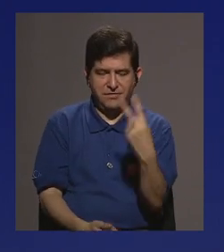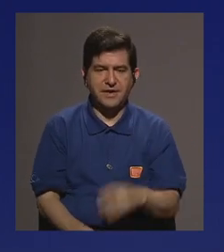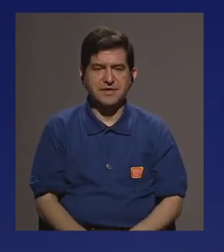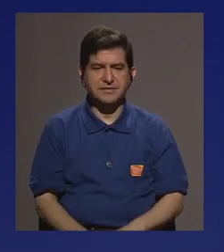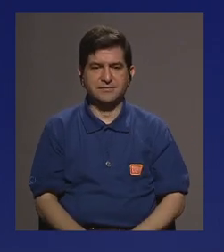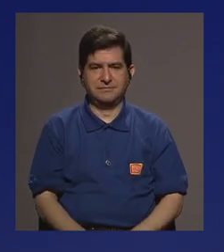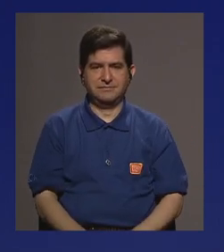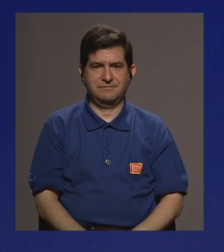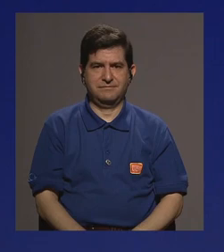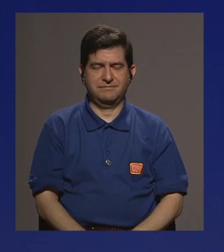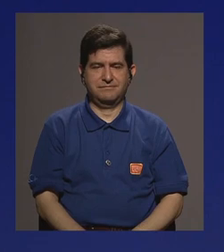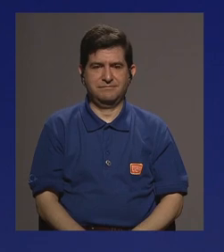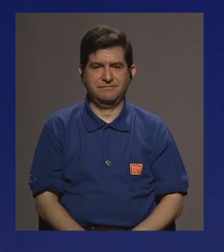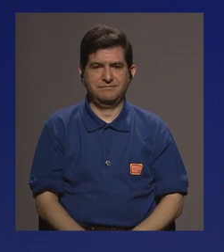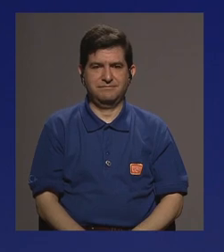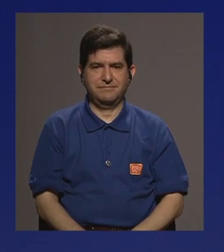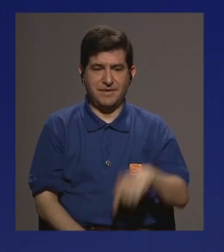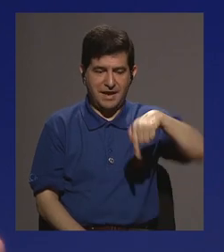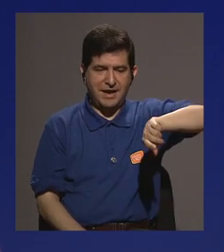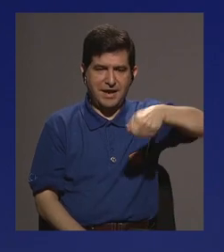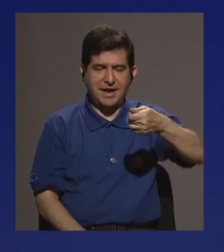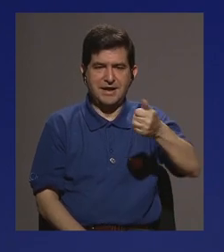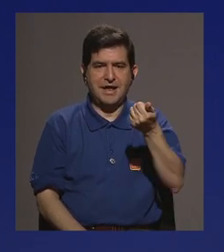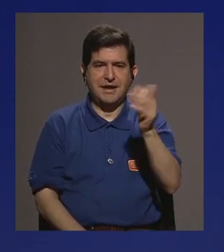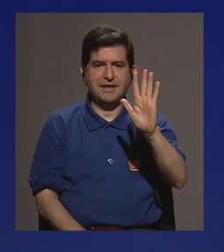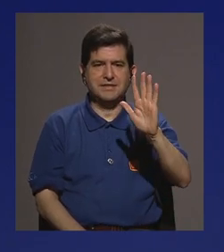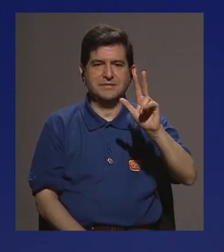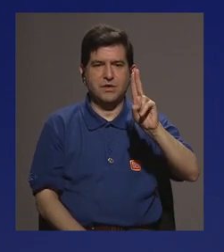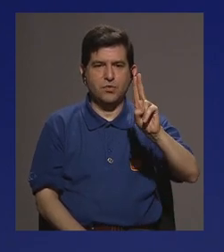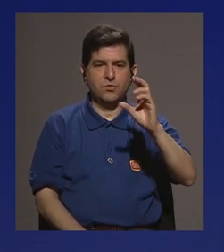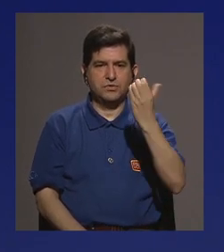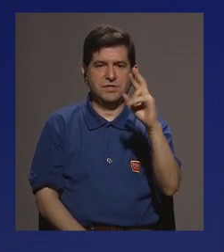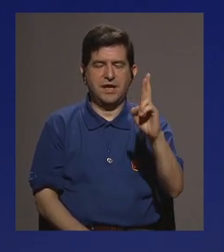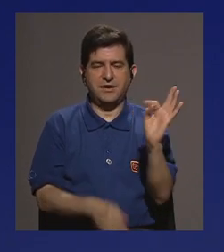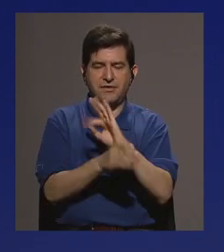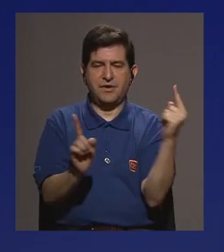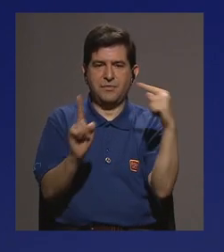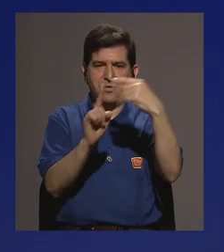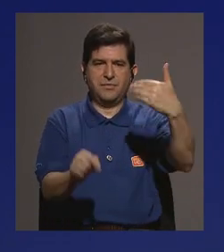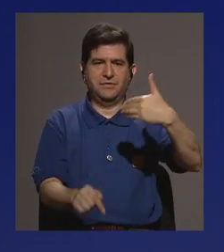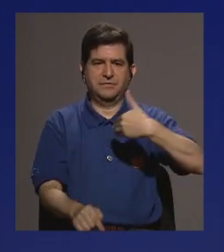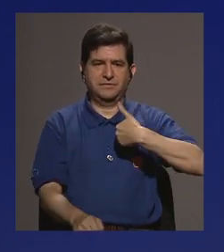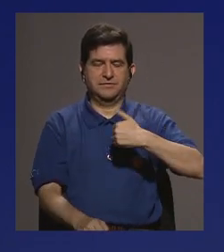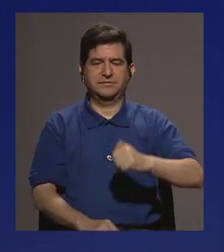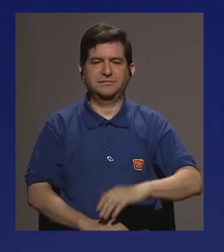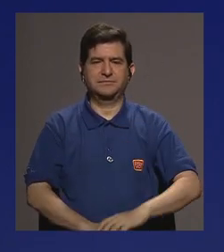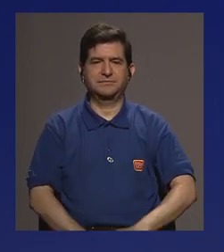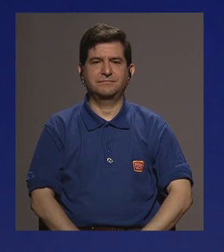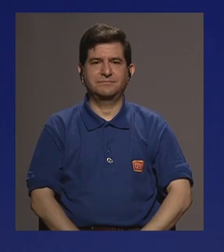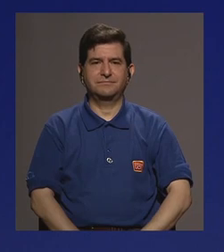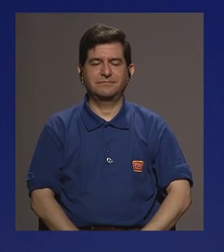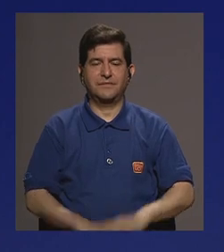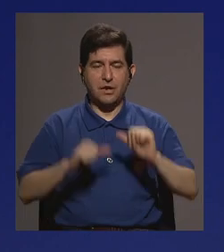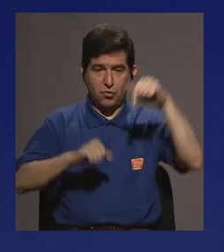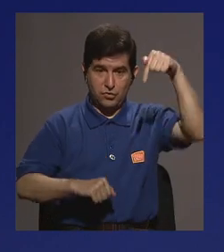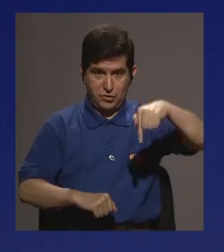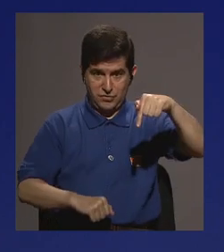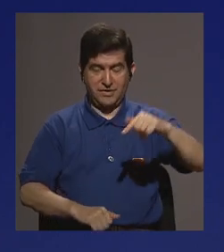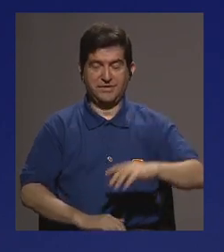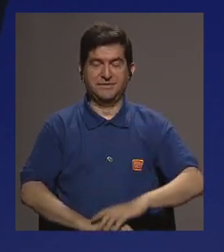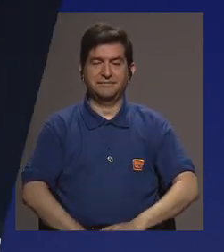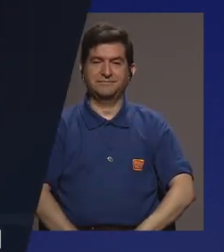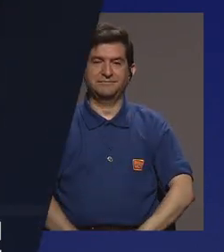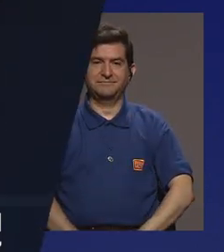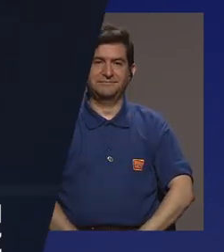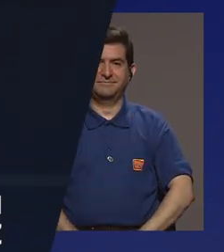ver en cartelera estamos en canal 15 boozer en donde hacemos televisión con sentido siga